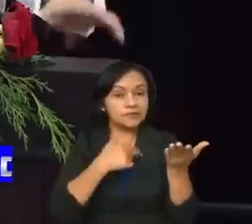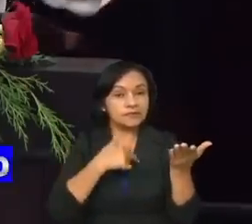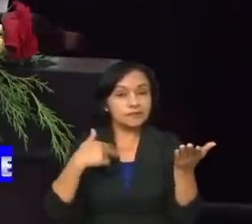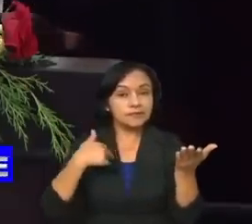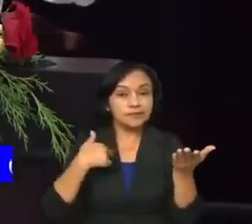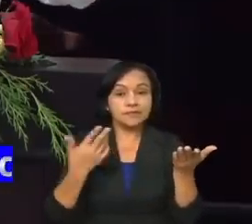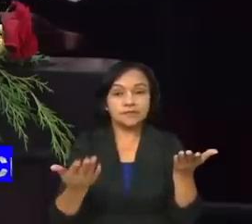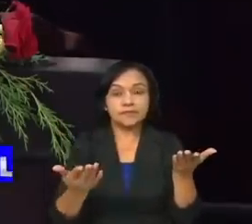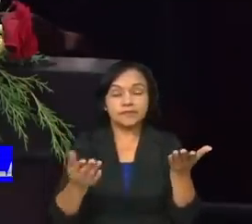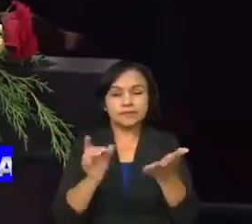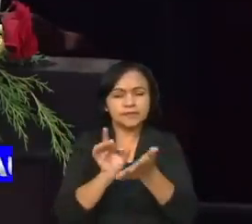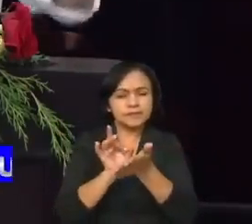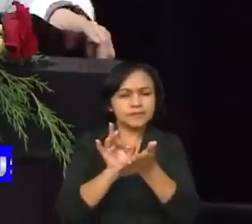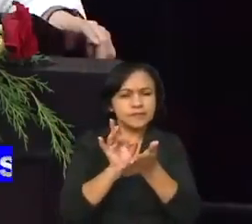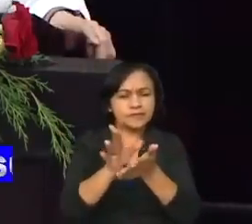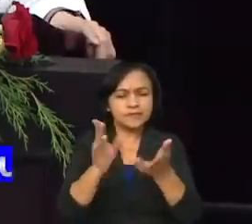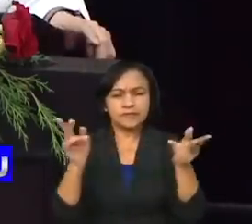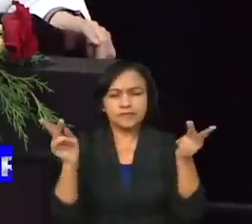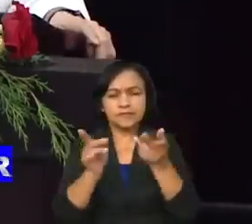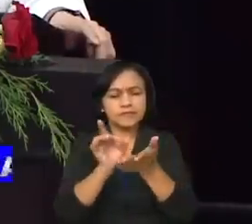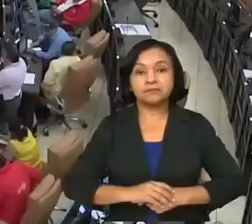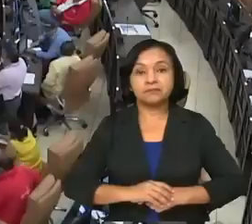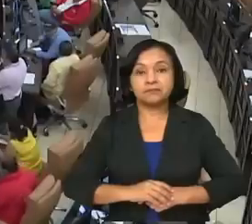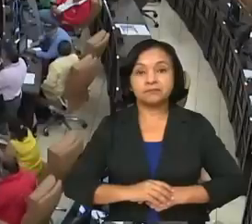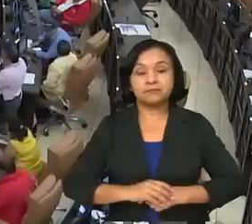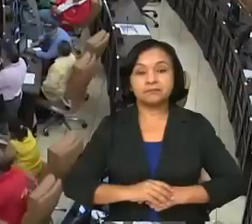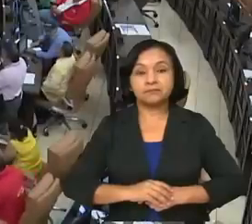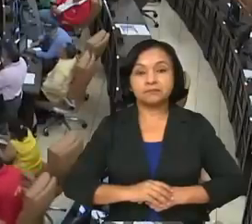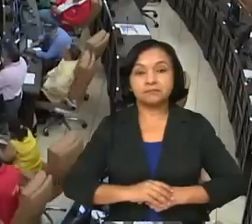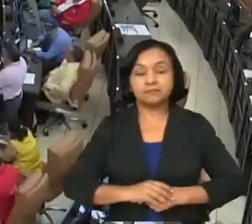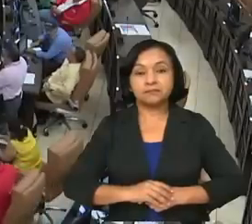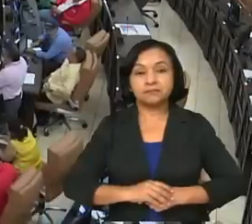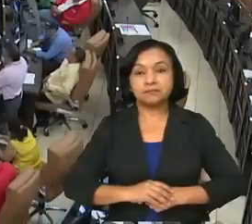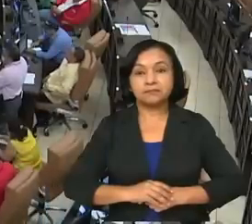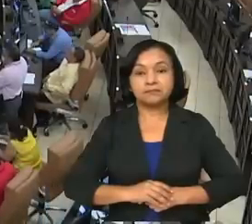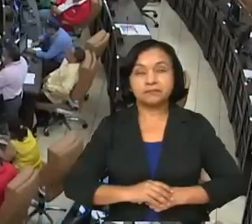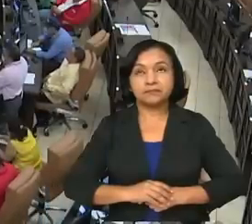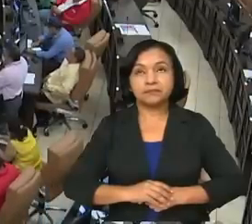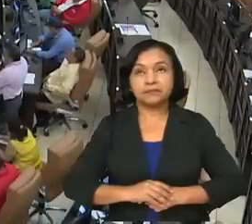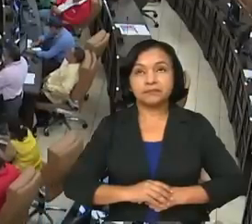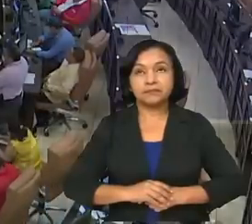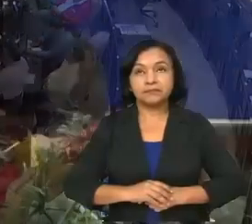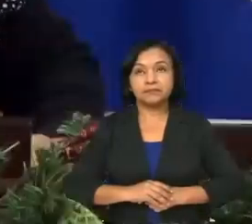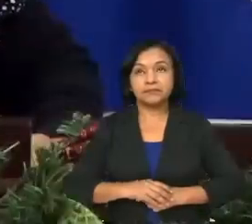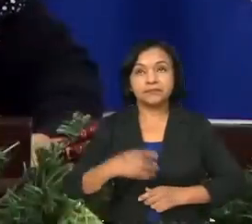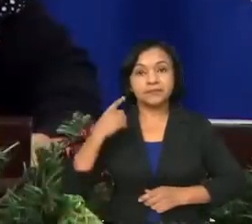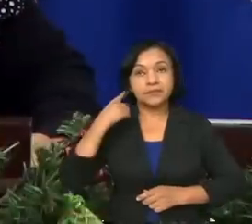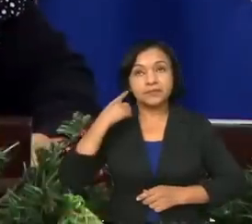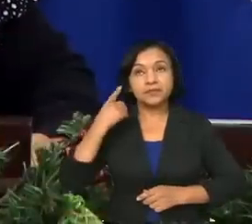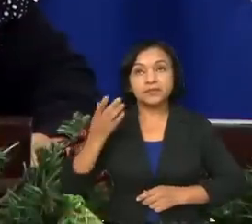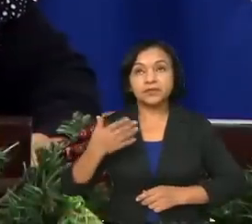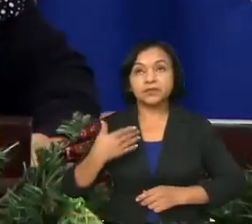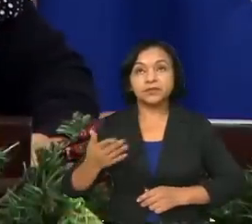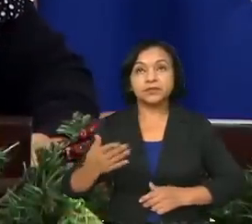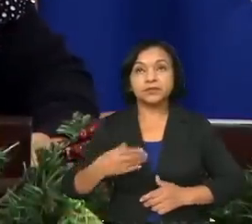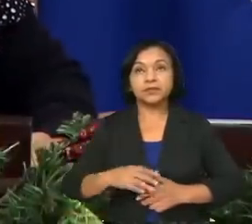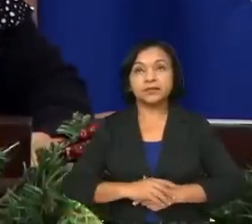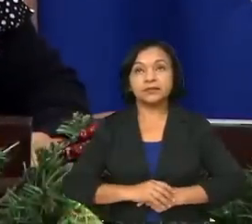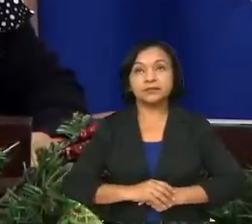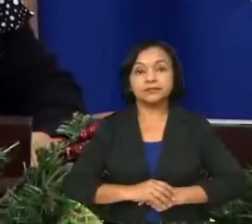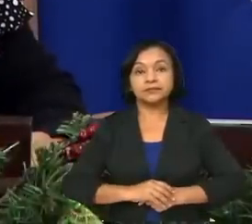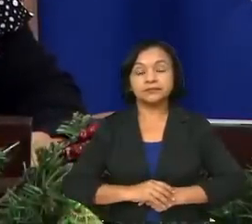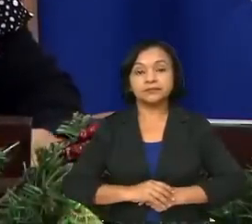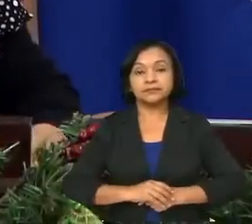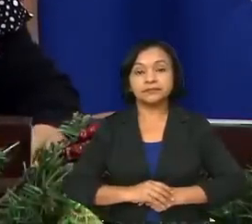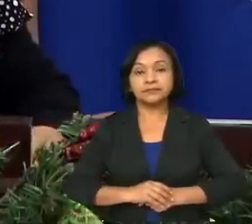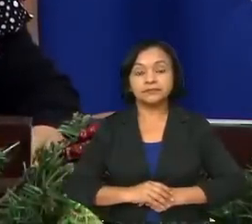Y crímenes de odio son crímenes de odio. Este miércoles la Asamblea Nacional convocó a una sesión extraordinaria para el